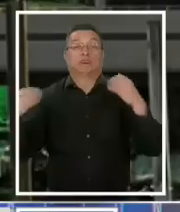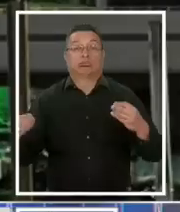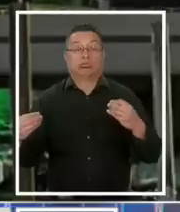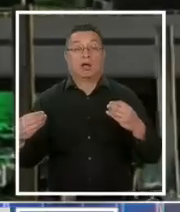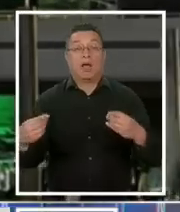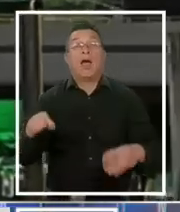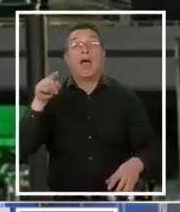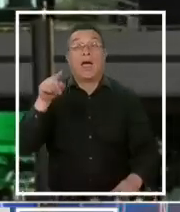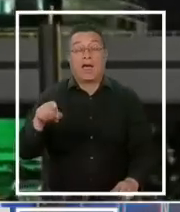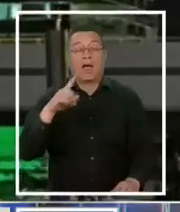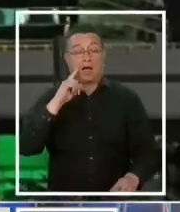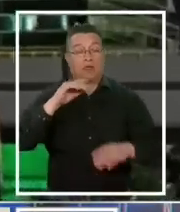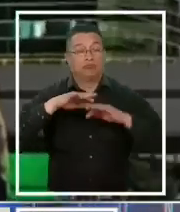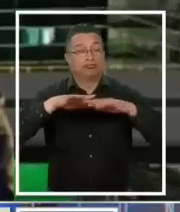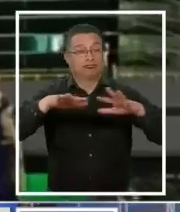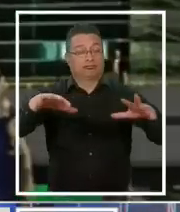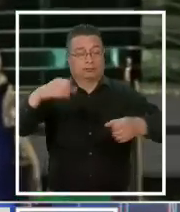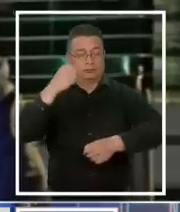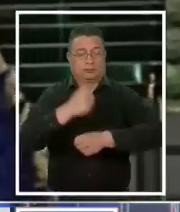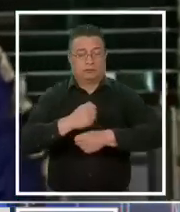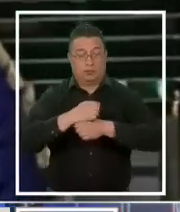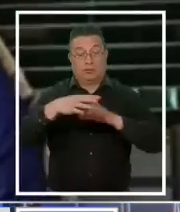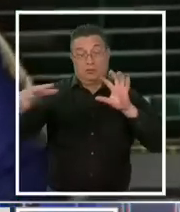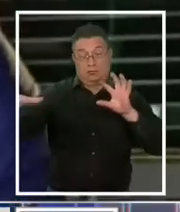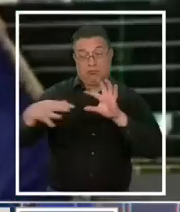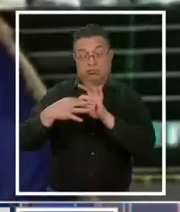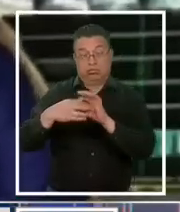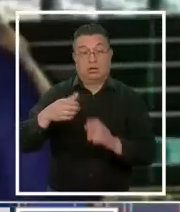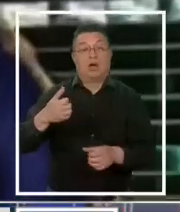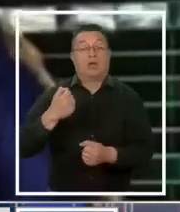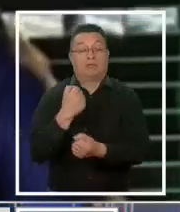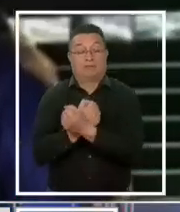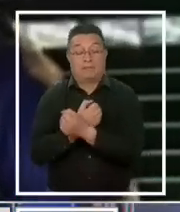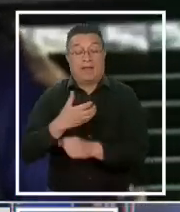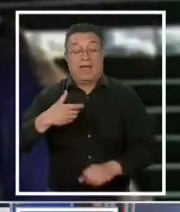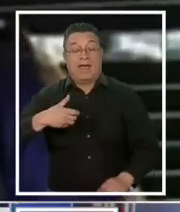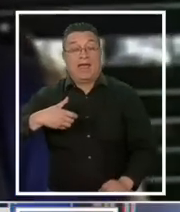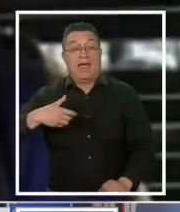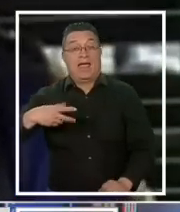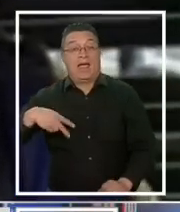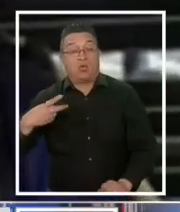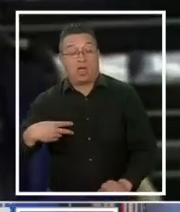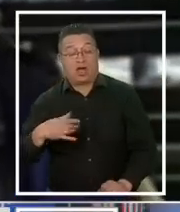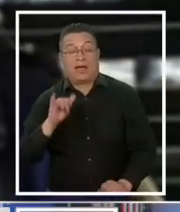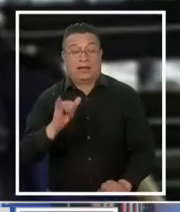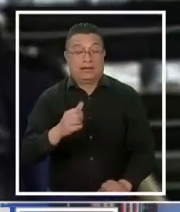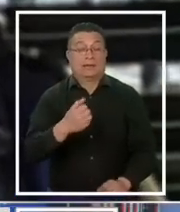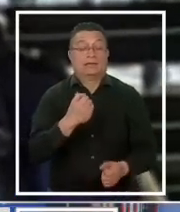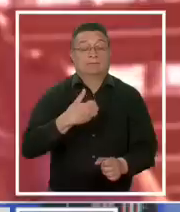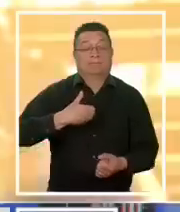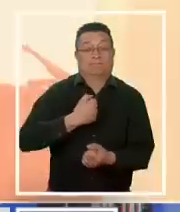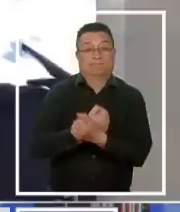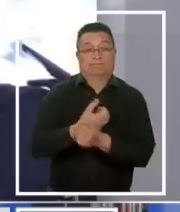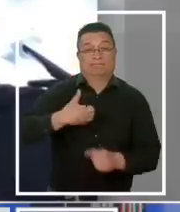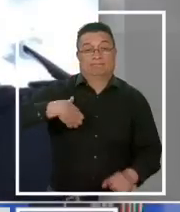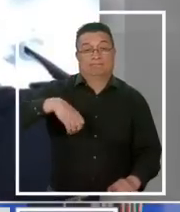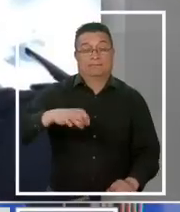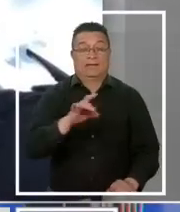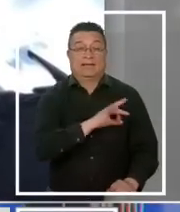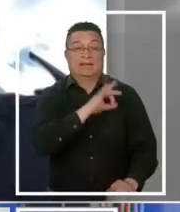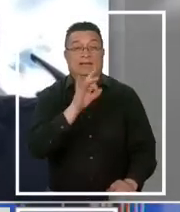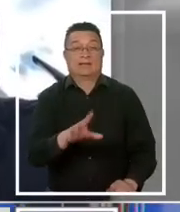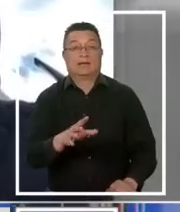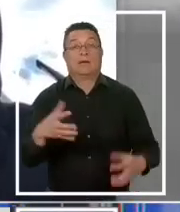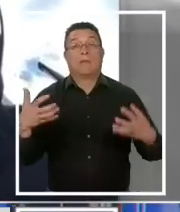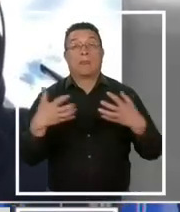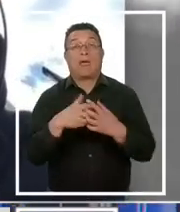ha traspasado fronteras porque ha sido un trabajo mancomunado entre la policía de Ecuador y la policía chilenas quien finalmente